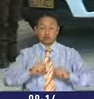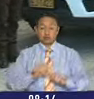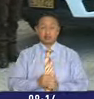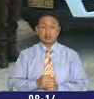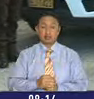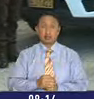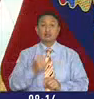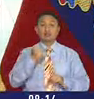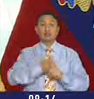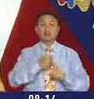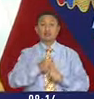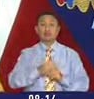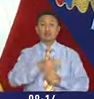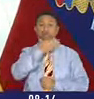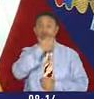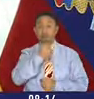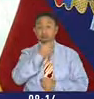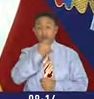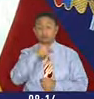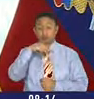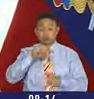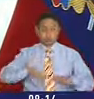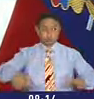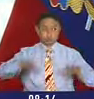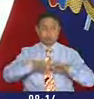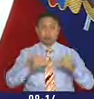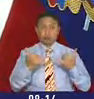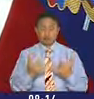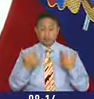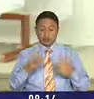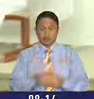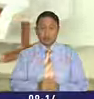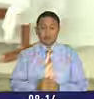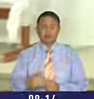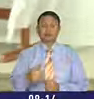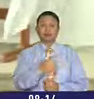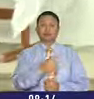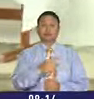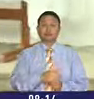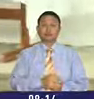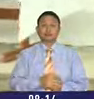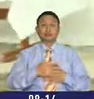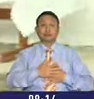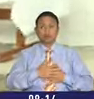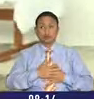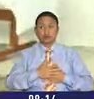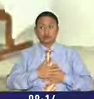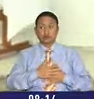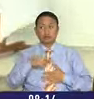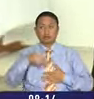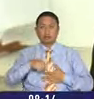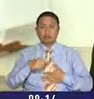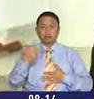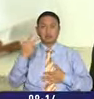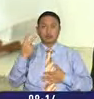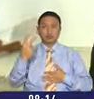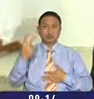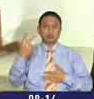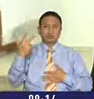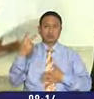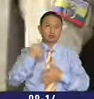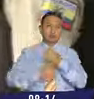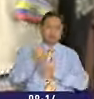Alfaro por tener presencia policial permanente en el barrio finalmente es un hecho. Yo he escuchado más de unos 2-3 años de atrás, pero